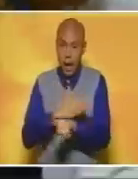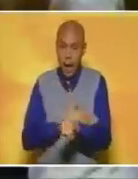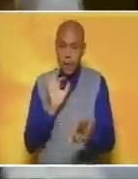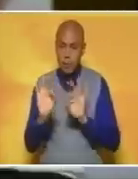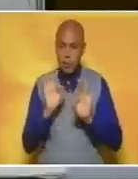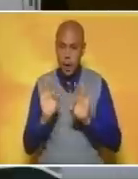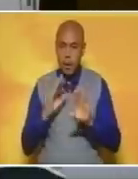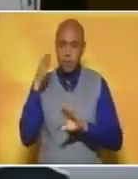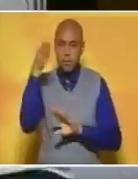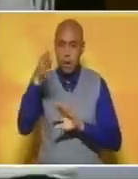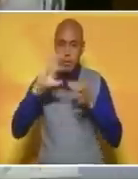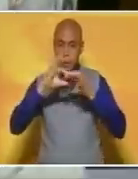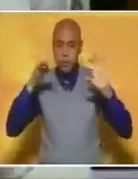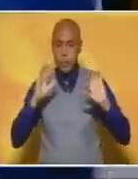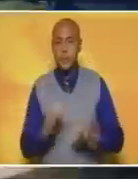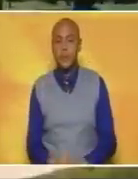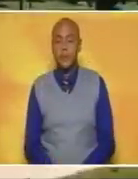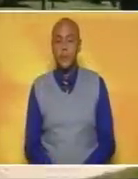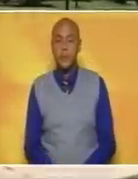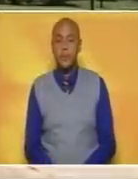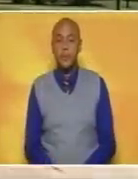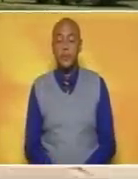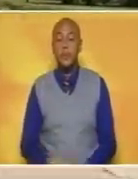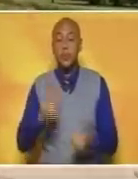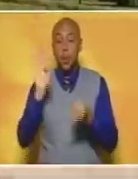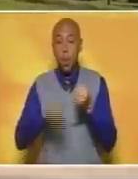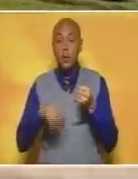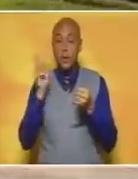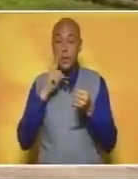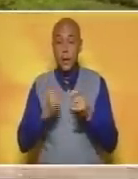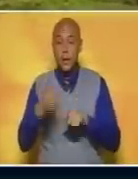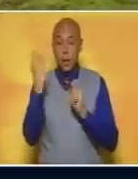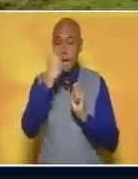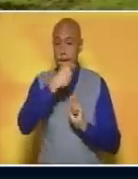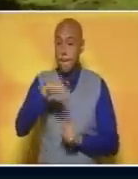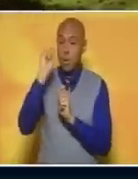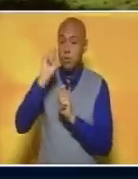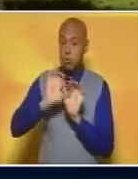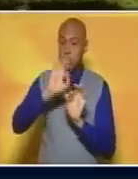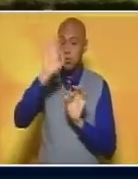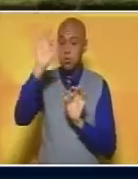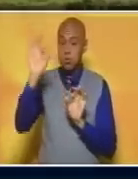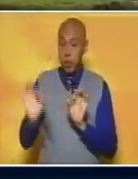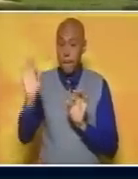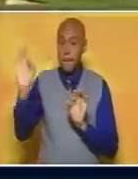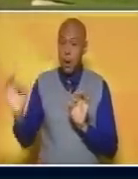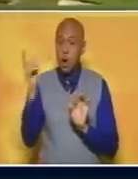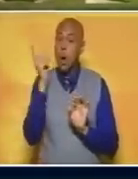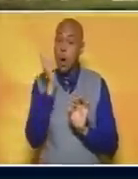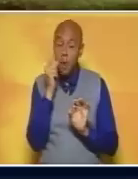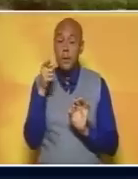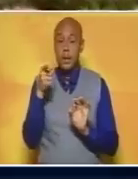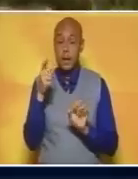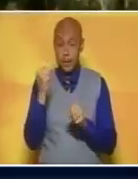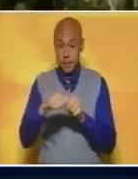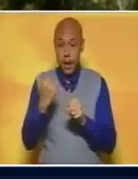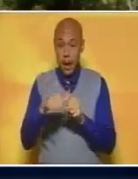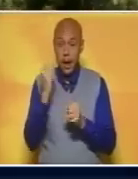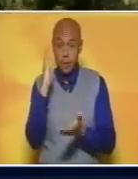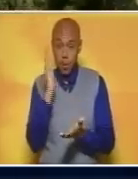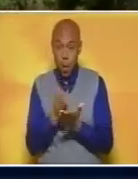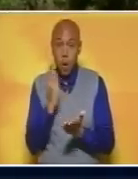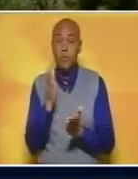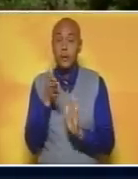Juegos Olímpicos. Y cerramos con golf venezolano porque el presidente de la Junta Directiva del Maracaibo Country Club, Andrés